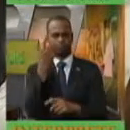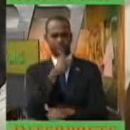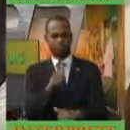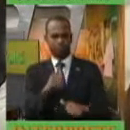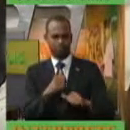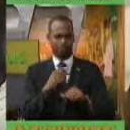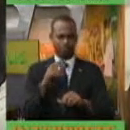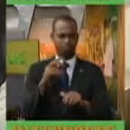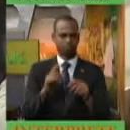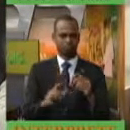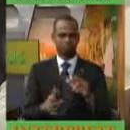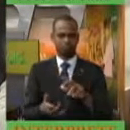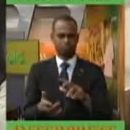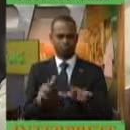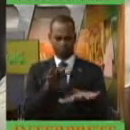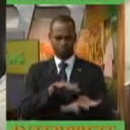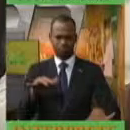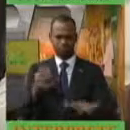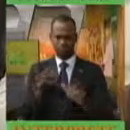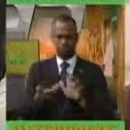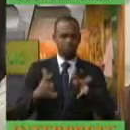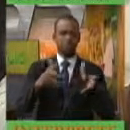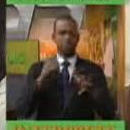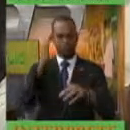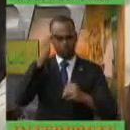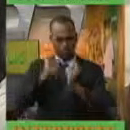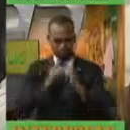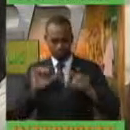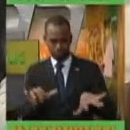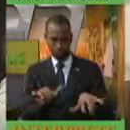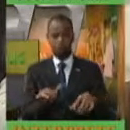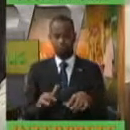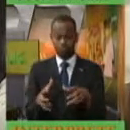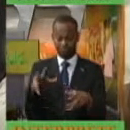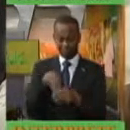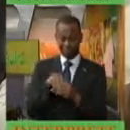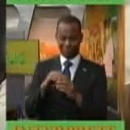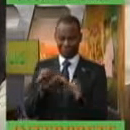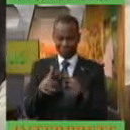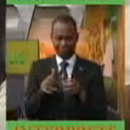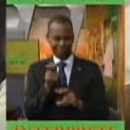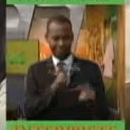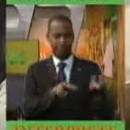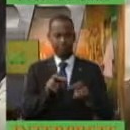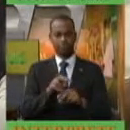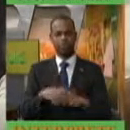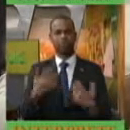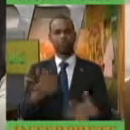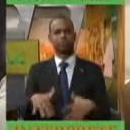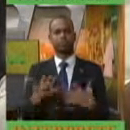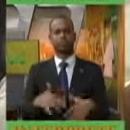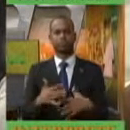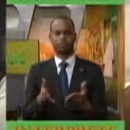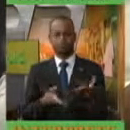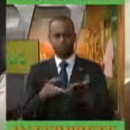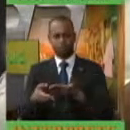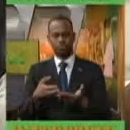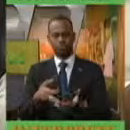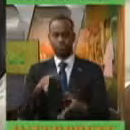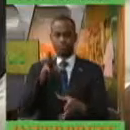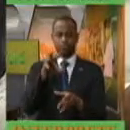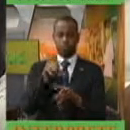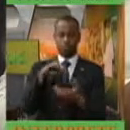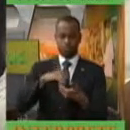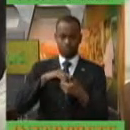y Respuesta del municipio. Pero qué bueno que la humanización y la descentralización de los servicios